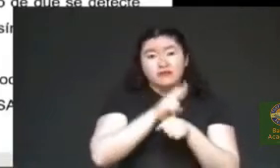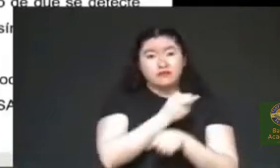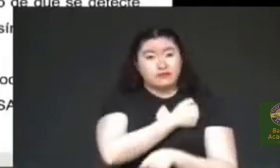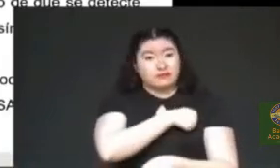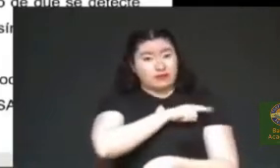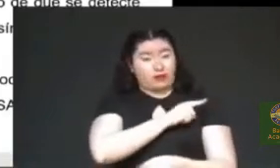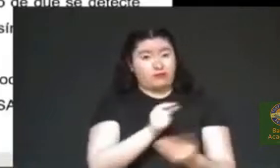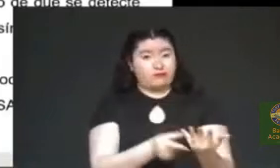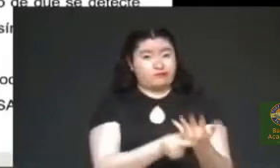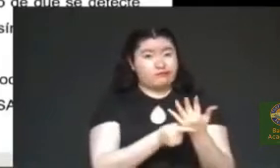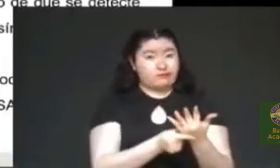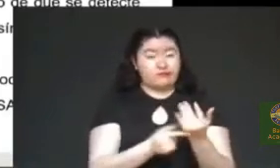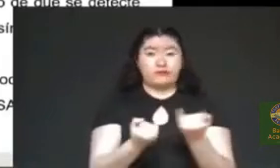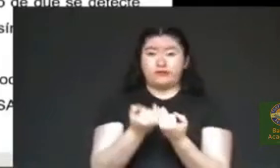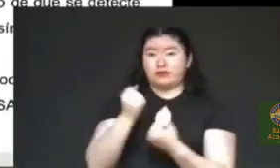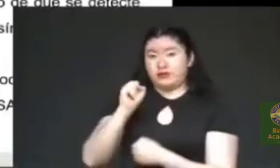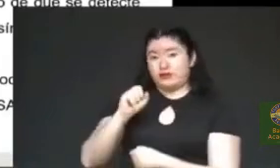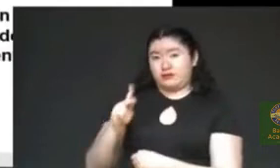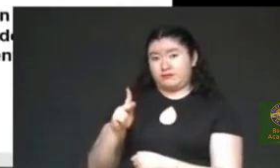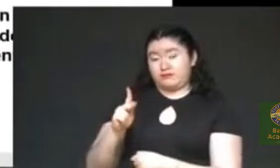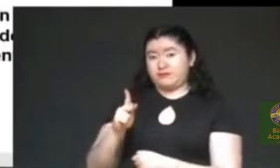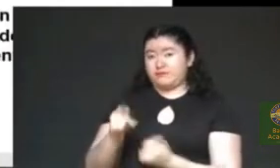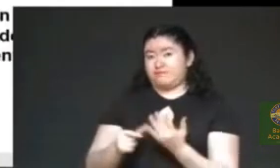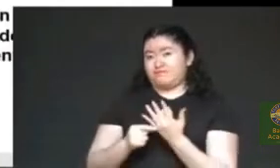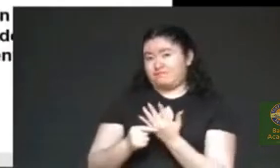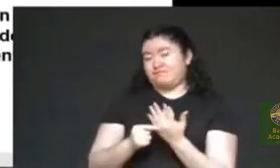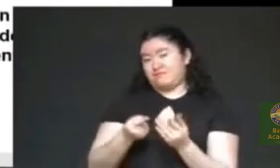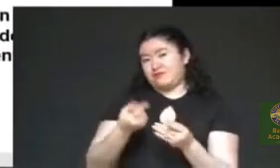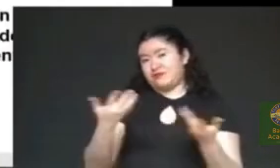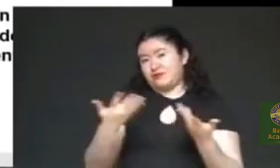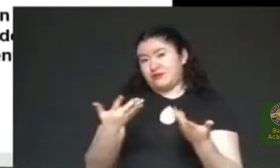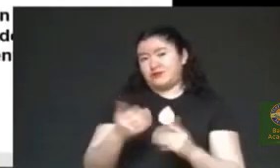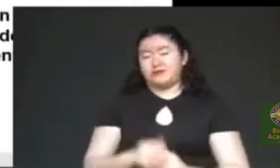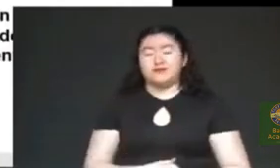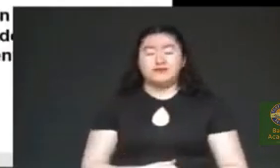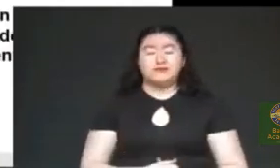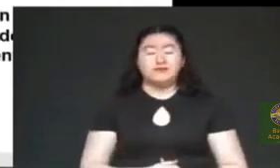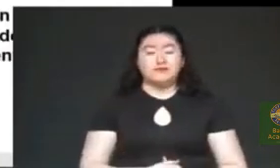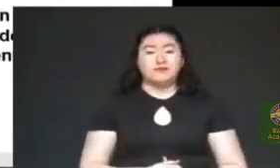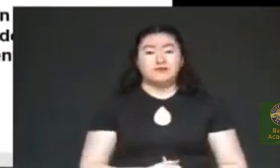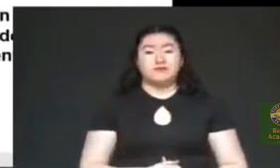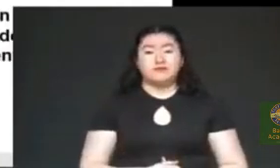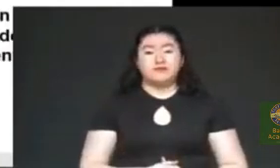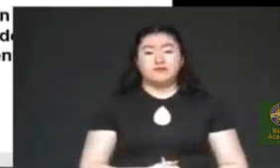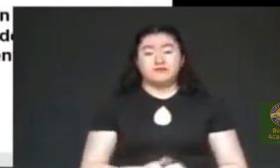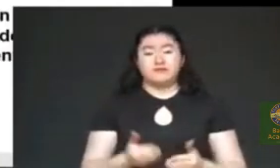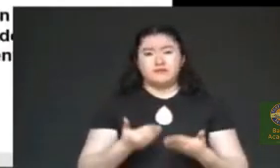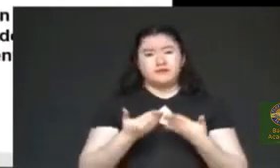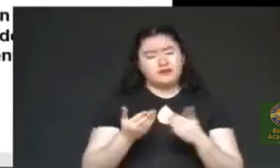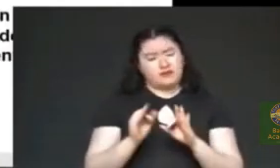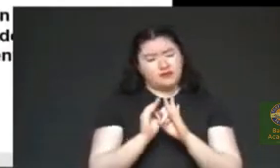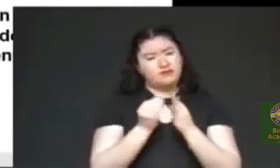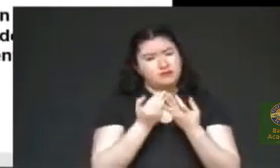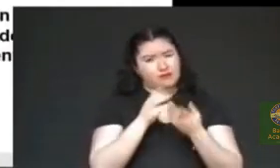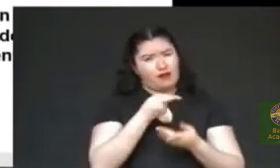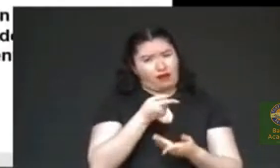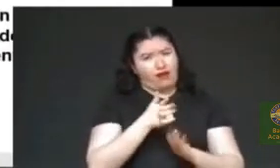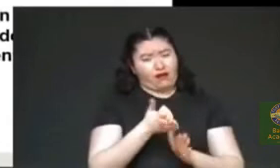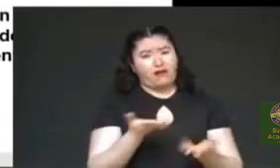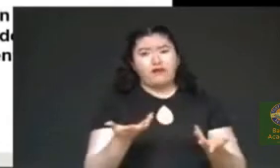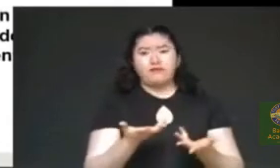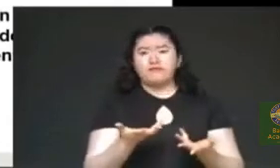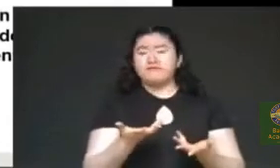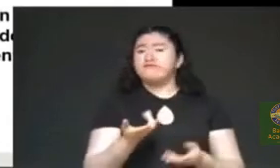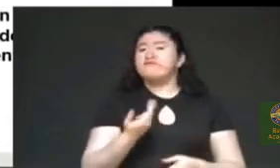la Secretaría de Educación Pública. Siguiente, por favor. Y para hacer posibles estos protocolos ya en la ciudad, pues